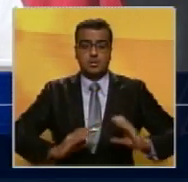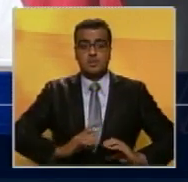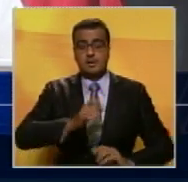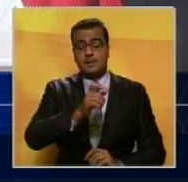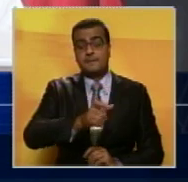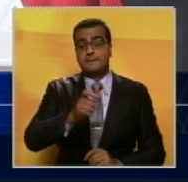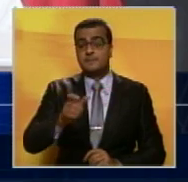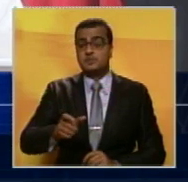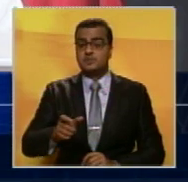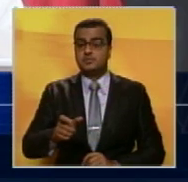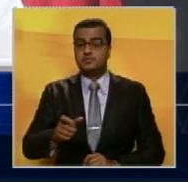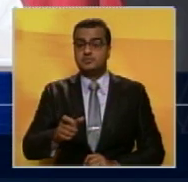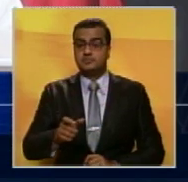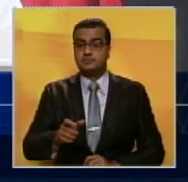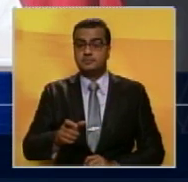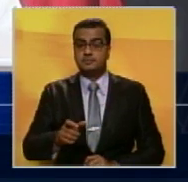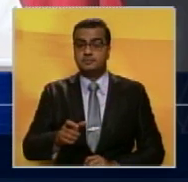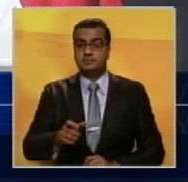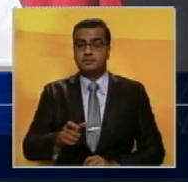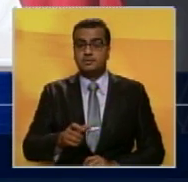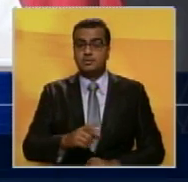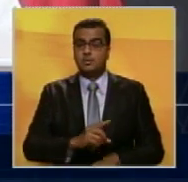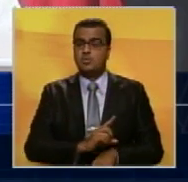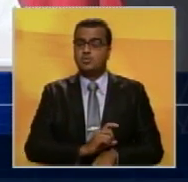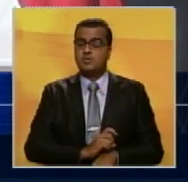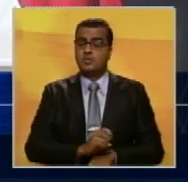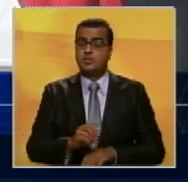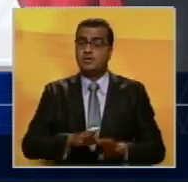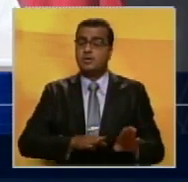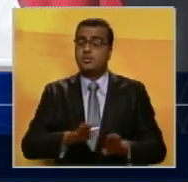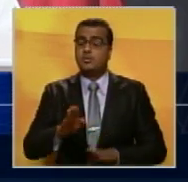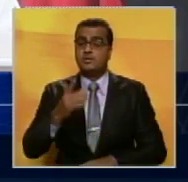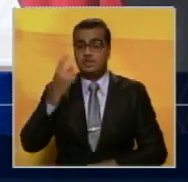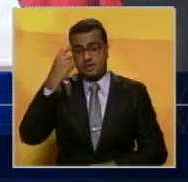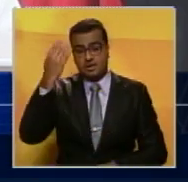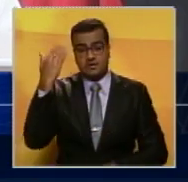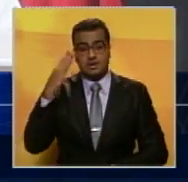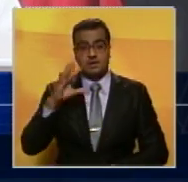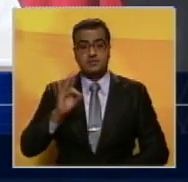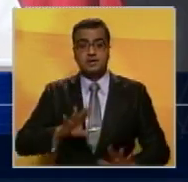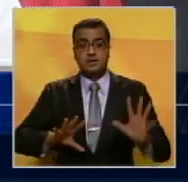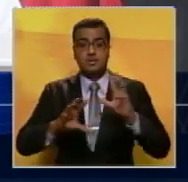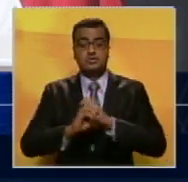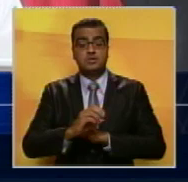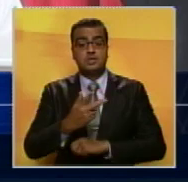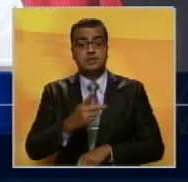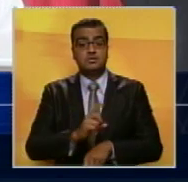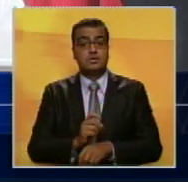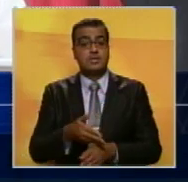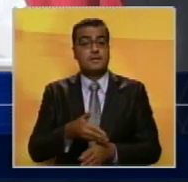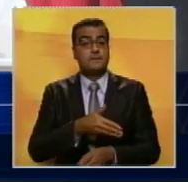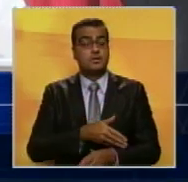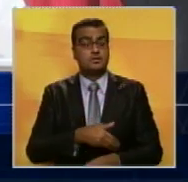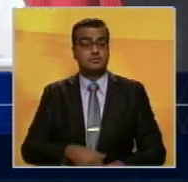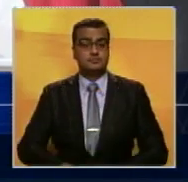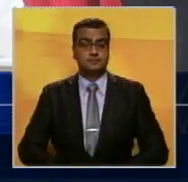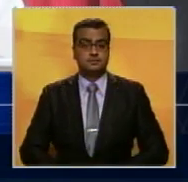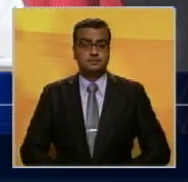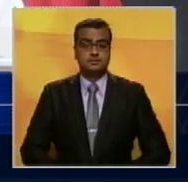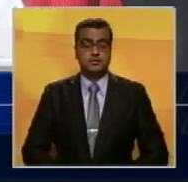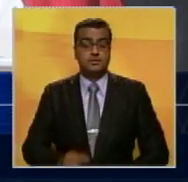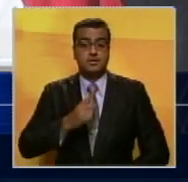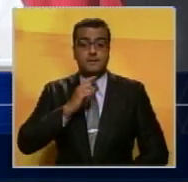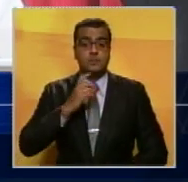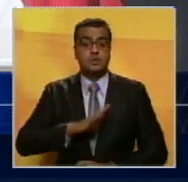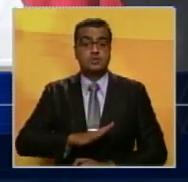personas tiene una data de muerte del día jueves, o sea, del día de ayer a las 7 de la noche. 3 horas después de que habían